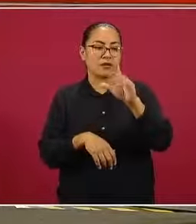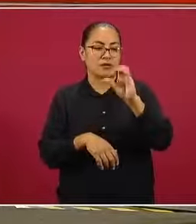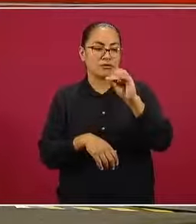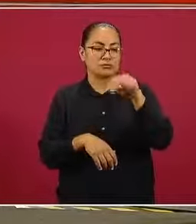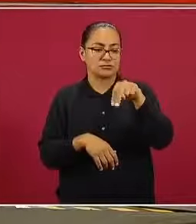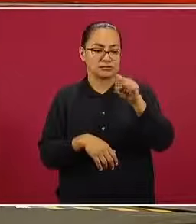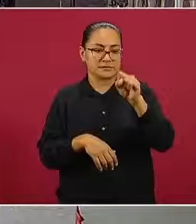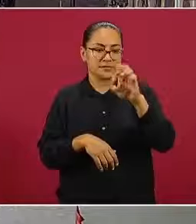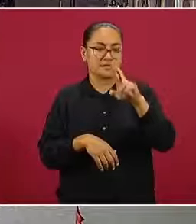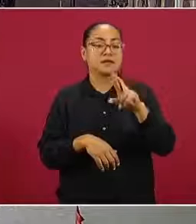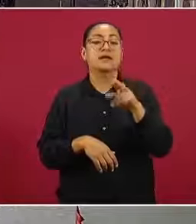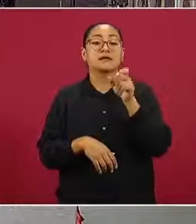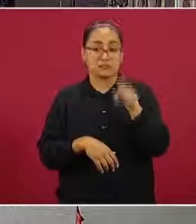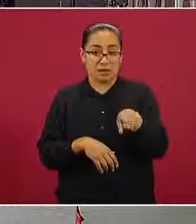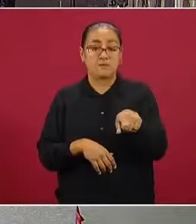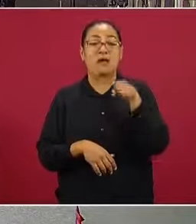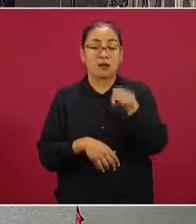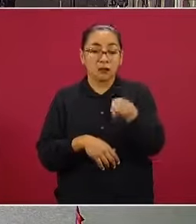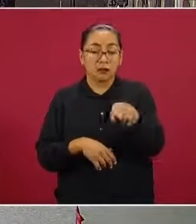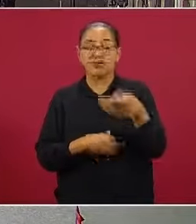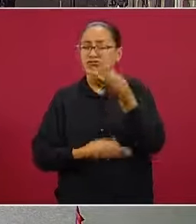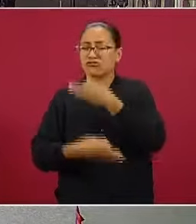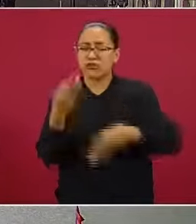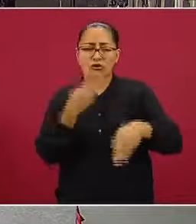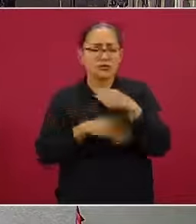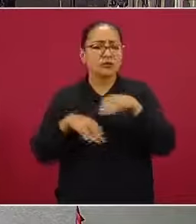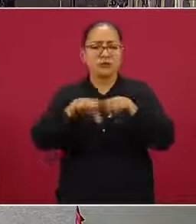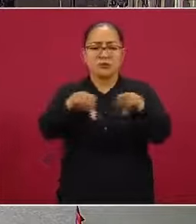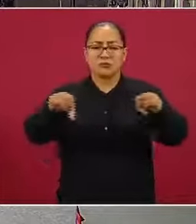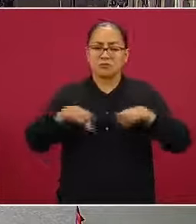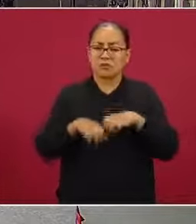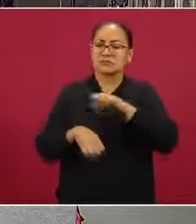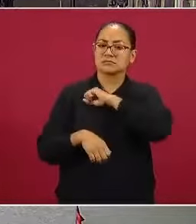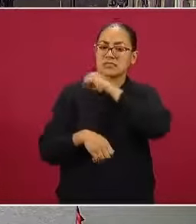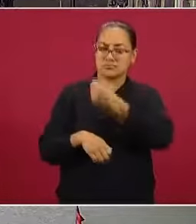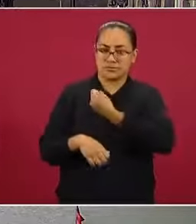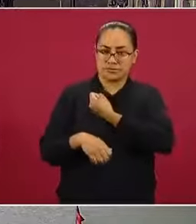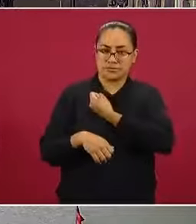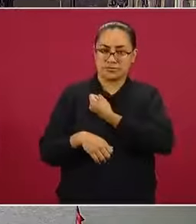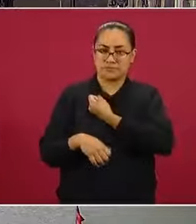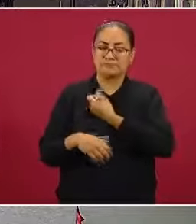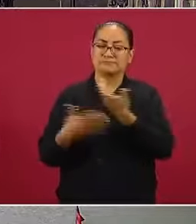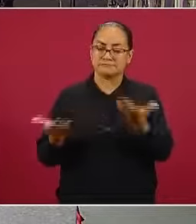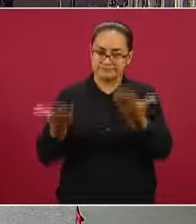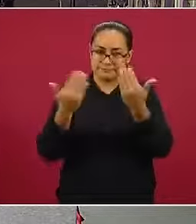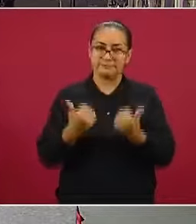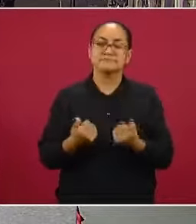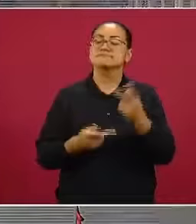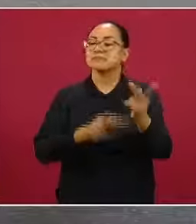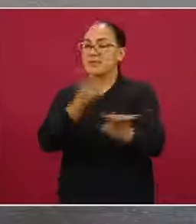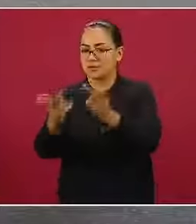también por presentar. Vamos a empezar las preguntas. Cindia Cerda, de Canal 11, por favor.